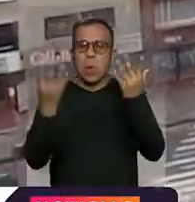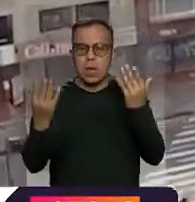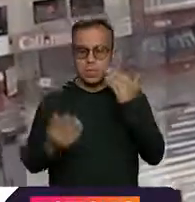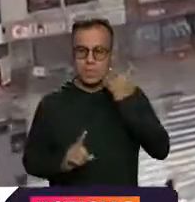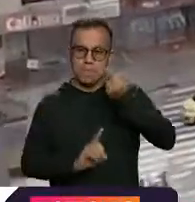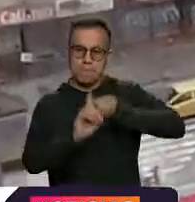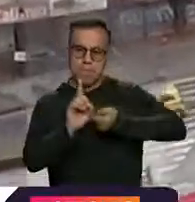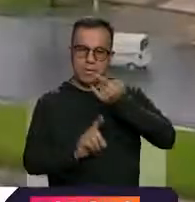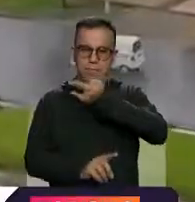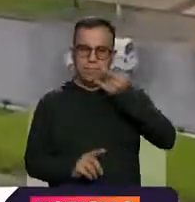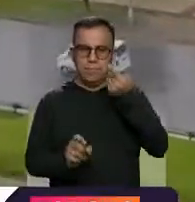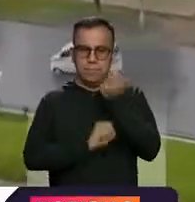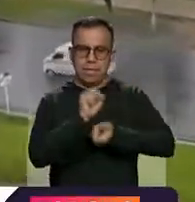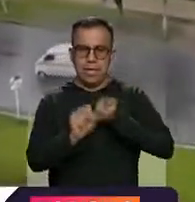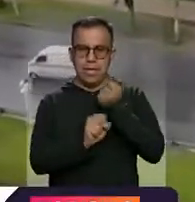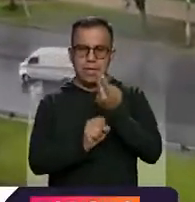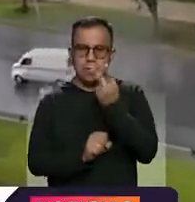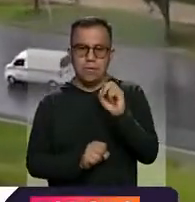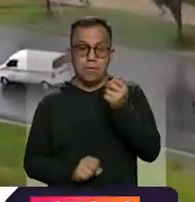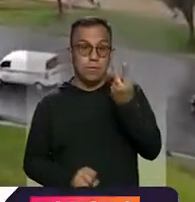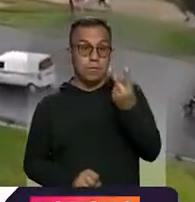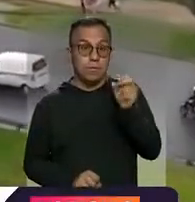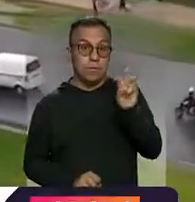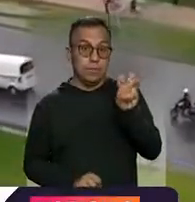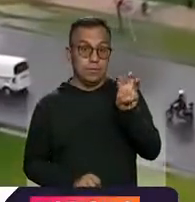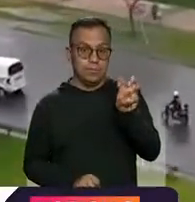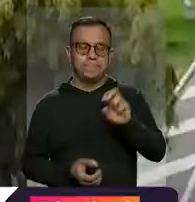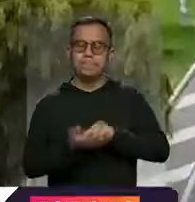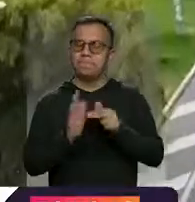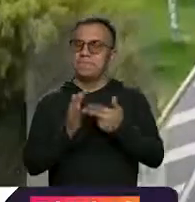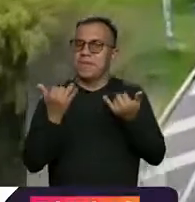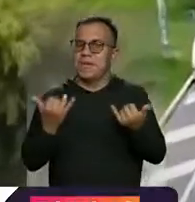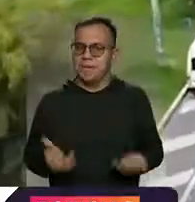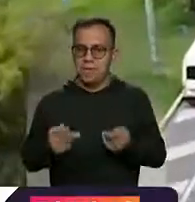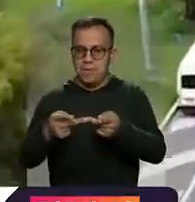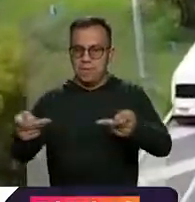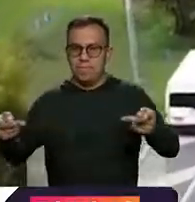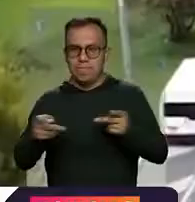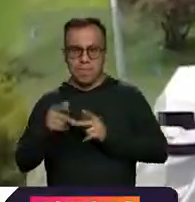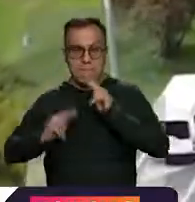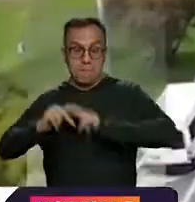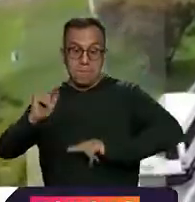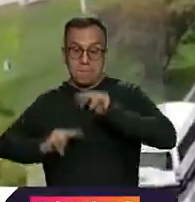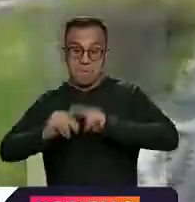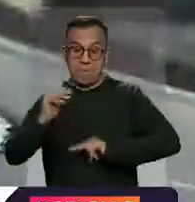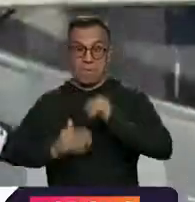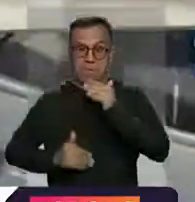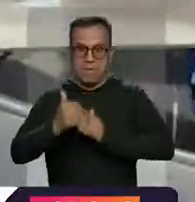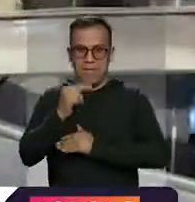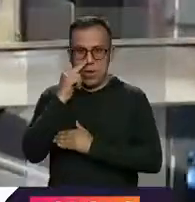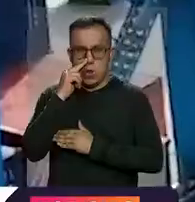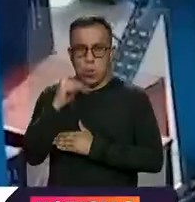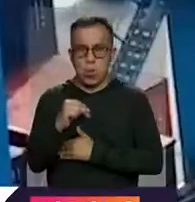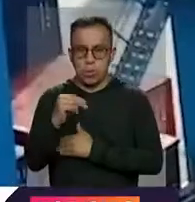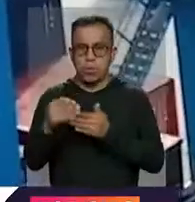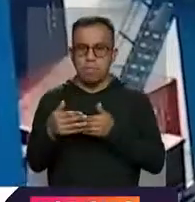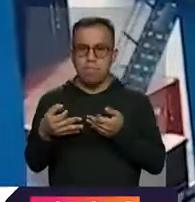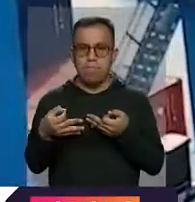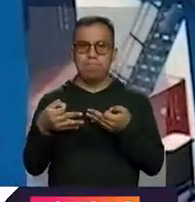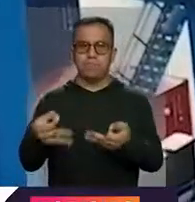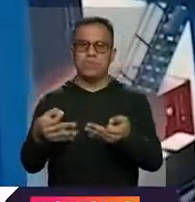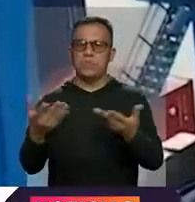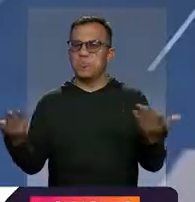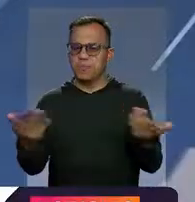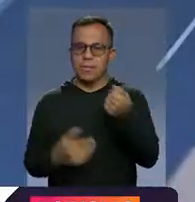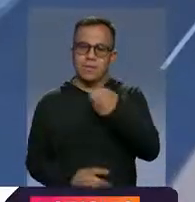de marzo de 2028. Los trabajos en el patio taller que estaban agendados para junio se aplazarán para